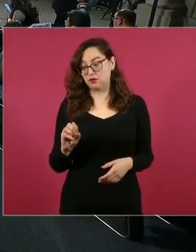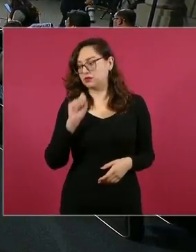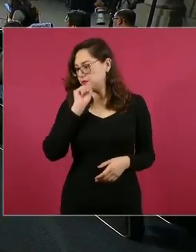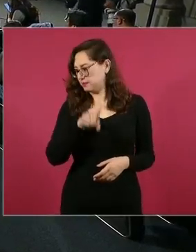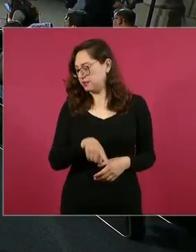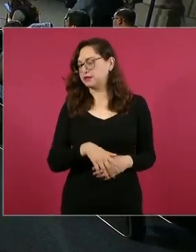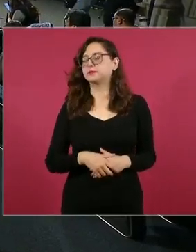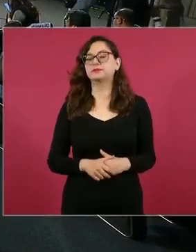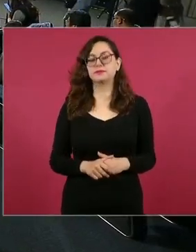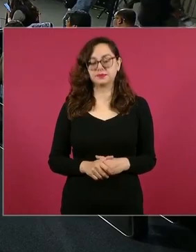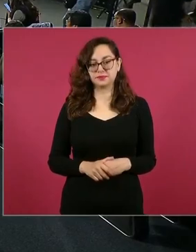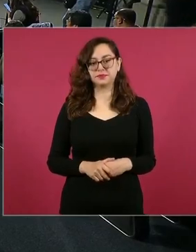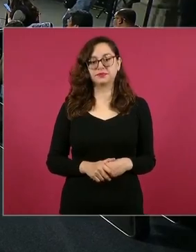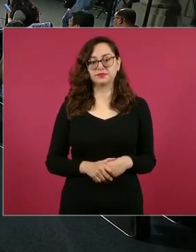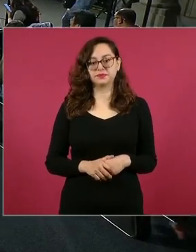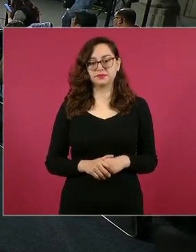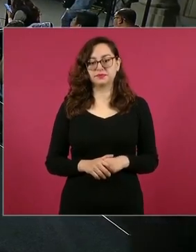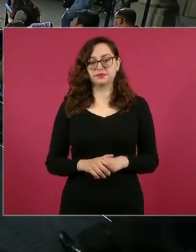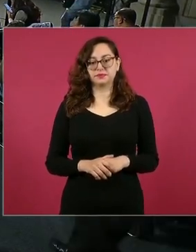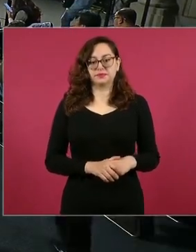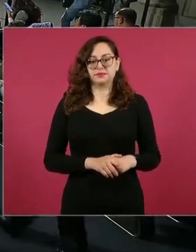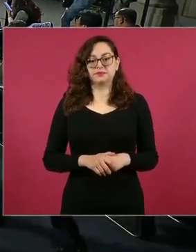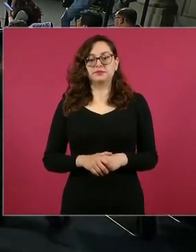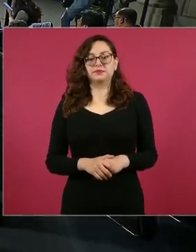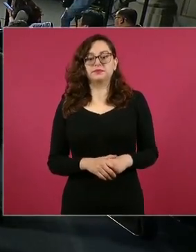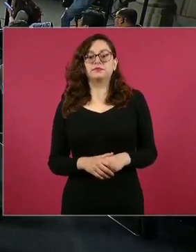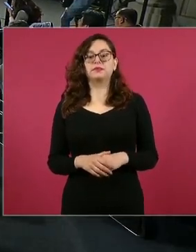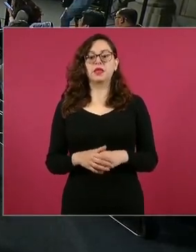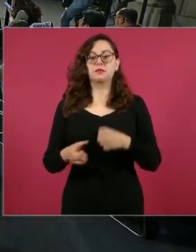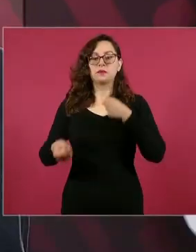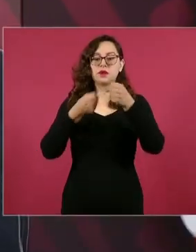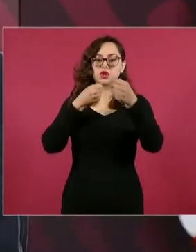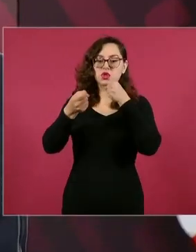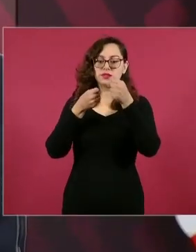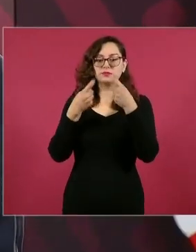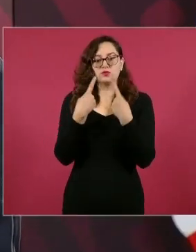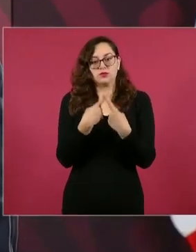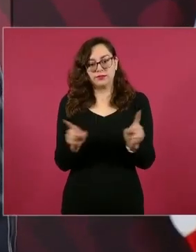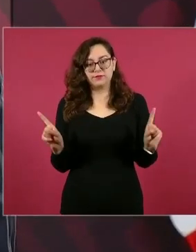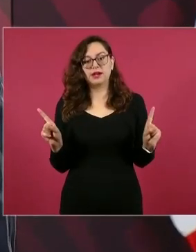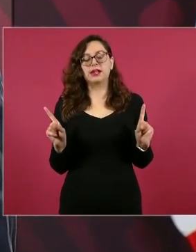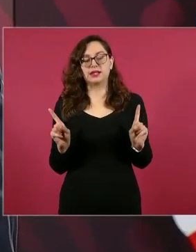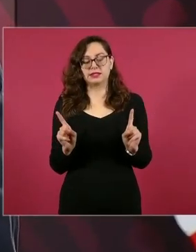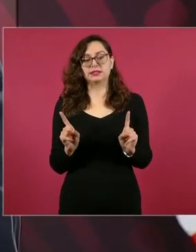sarco era otro tipo de periodista era un